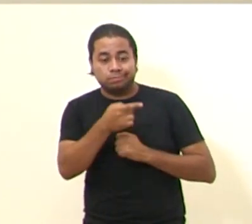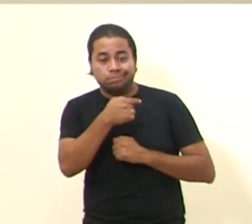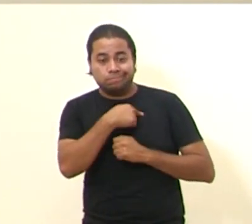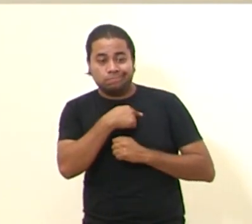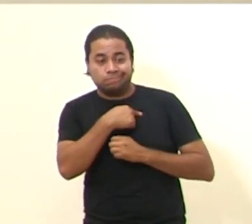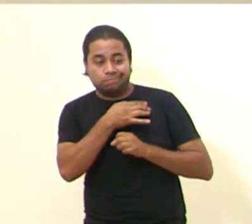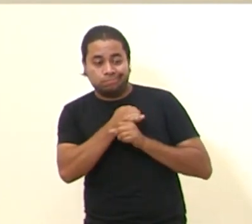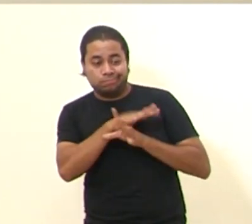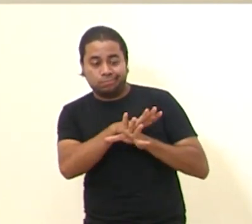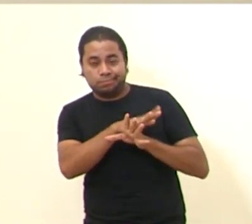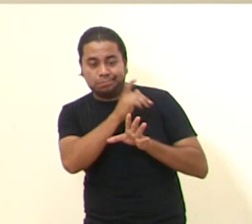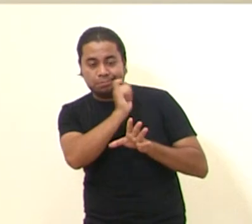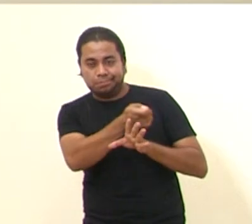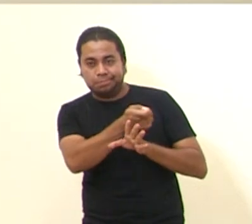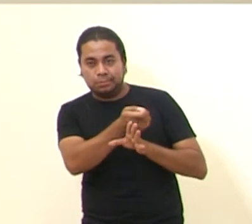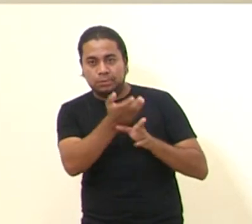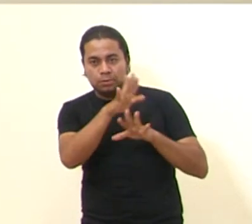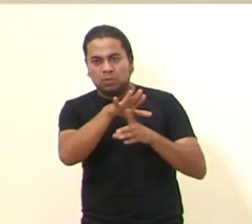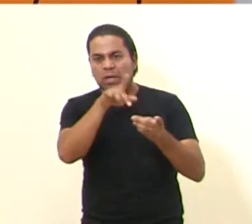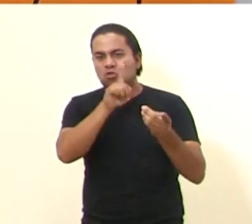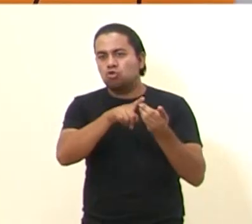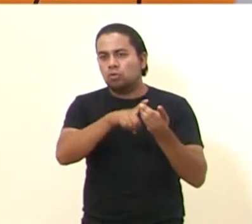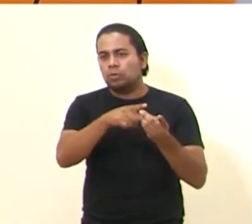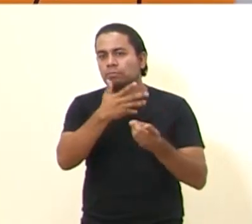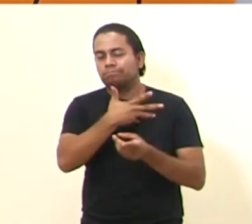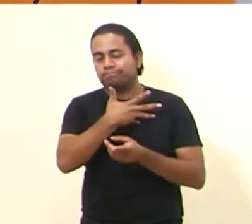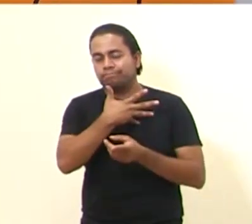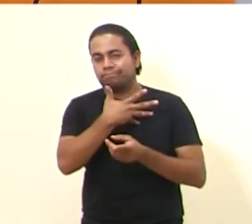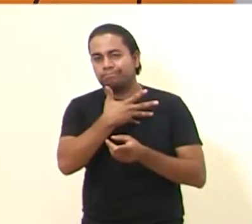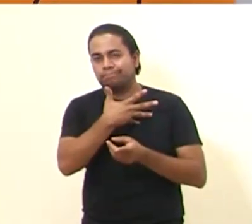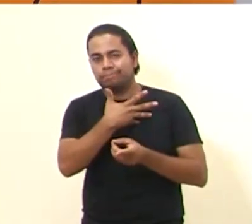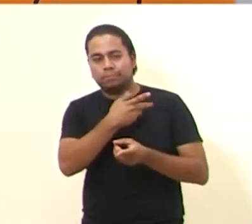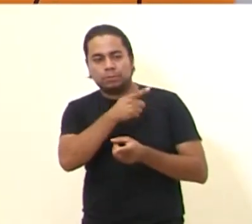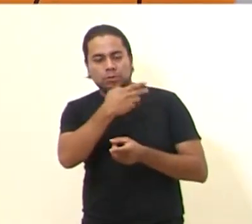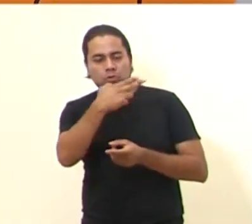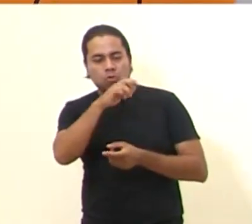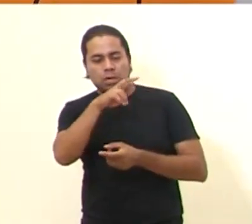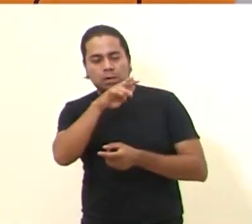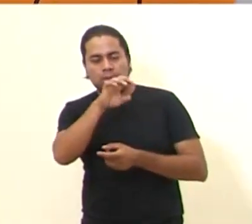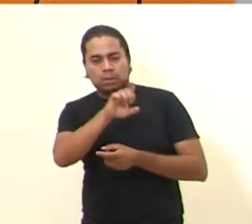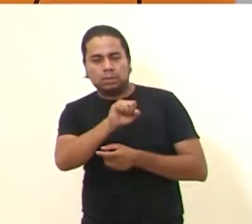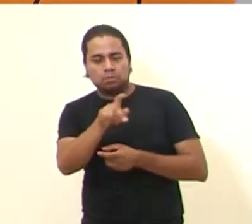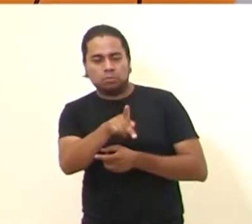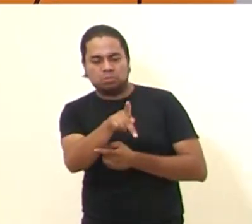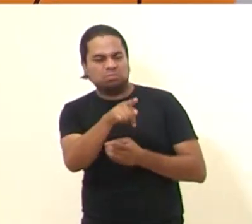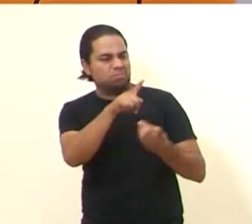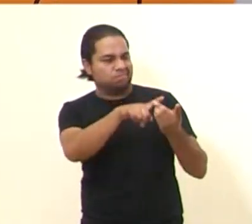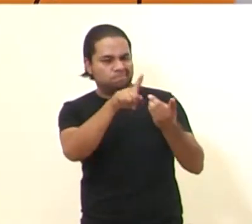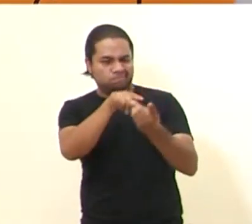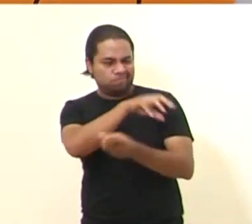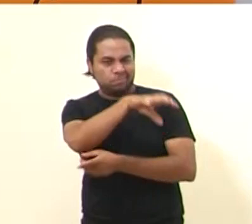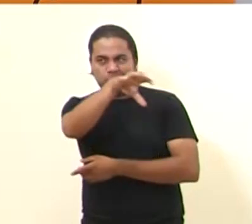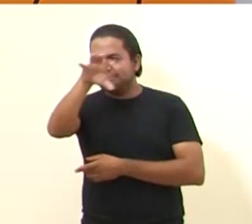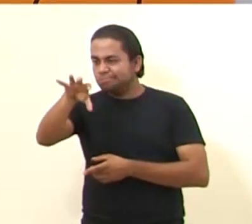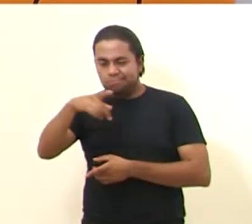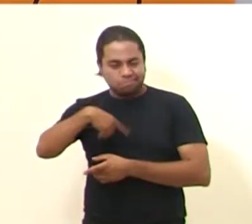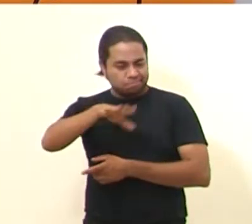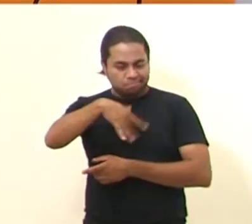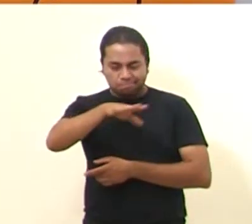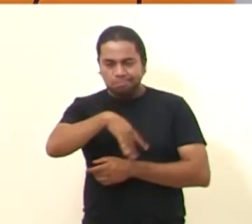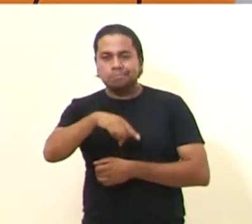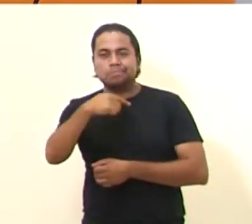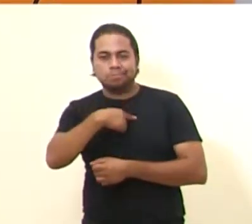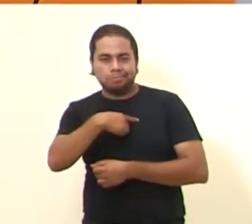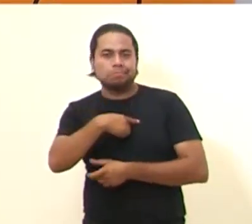busqué información sobre la ubicación de los guaves y me tomé la libertad